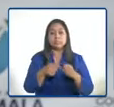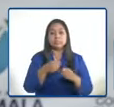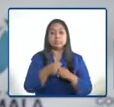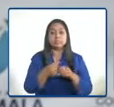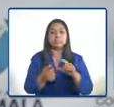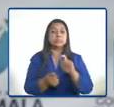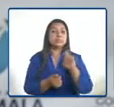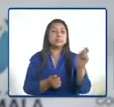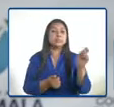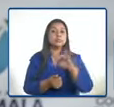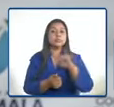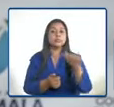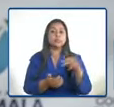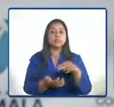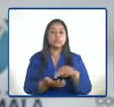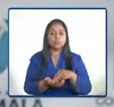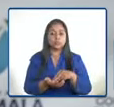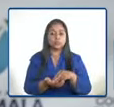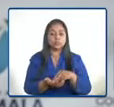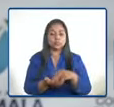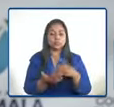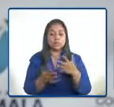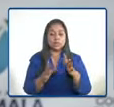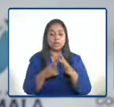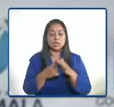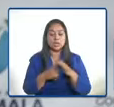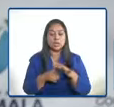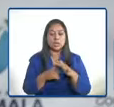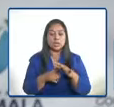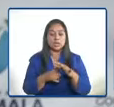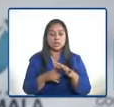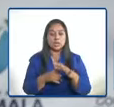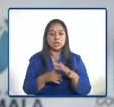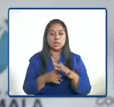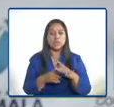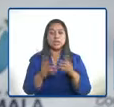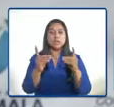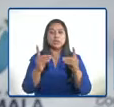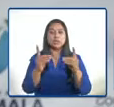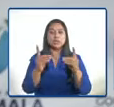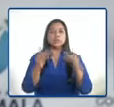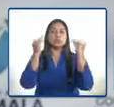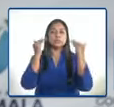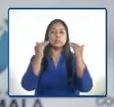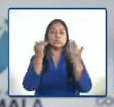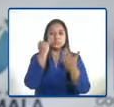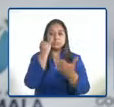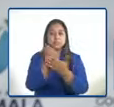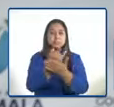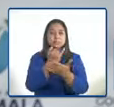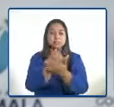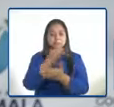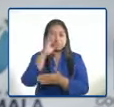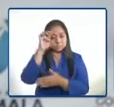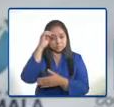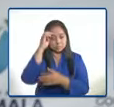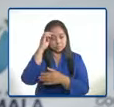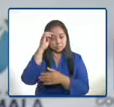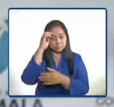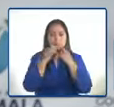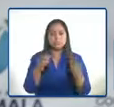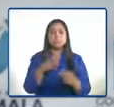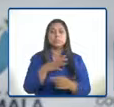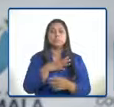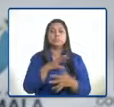junio, se inició el doctorado en investigación de políticas públicas que se tiene en